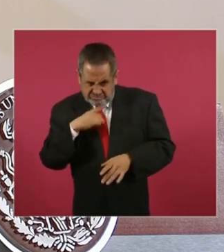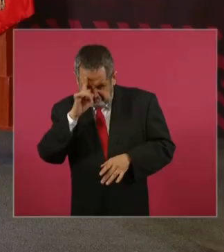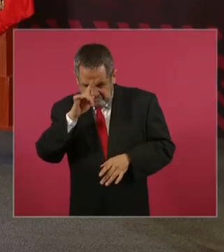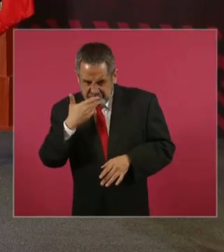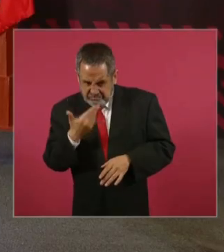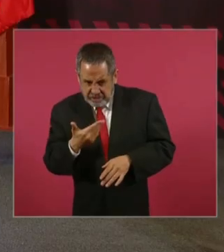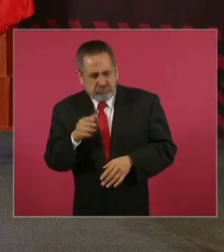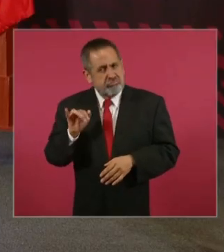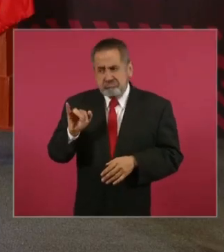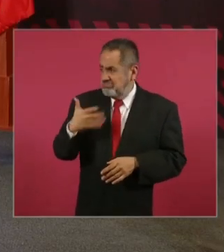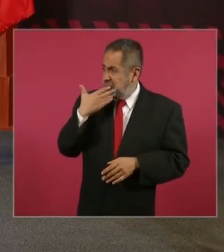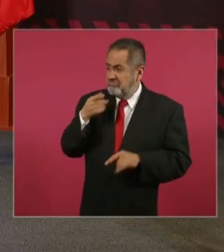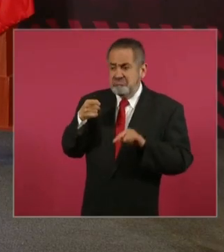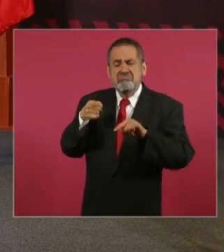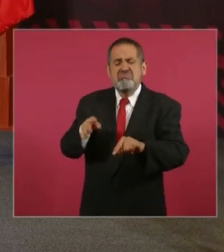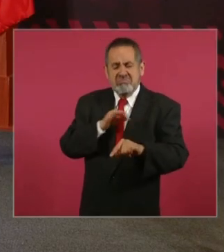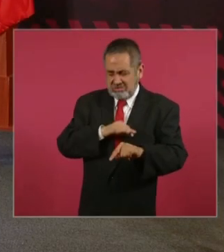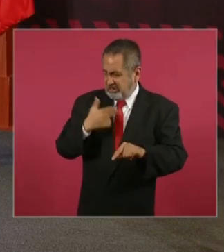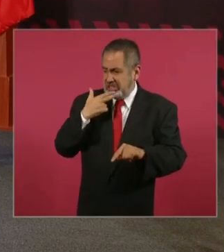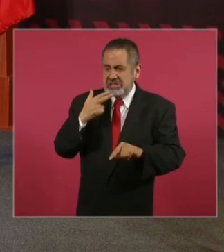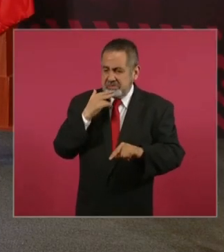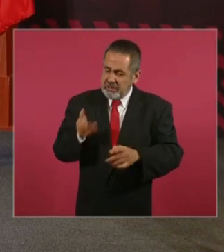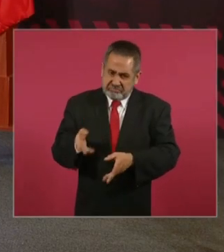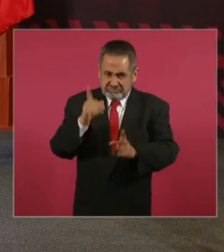aerolínea. La siguiente, por favor.